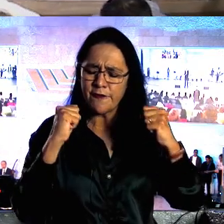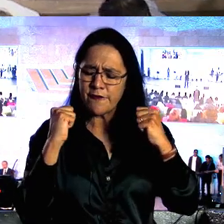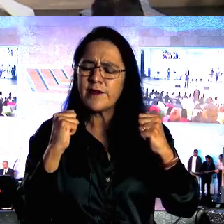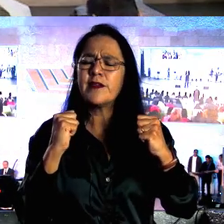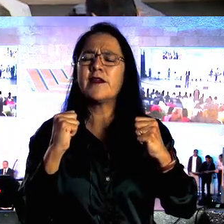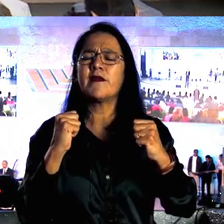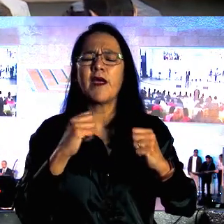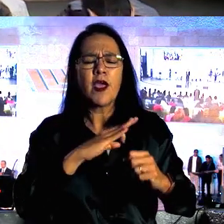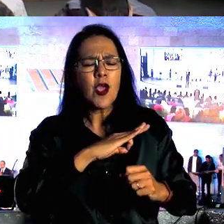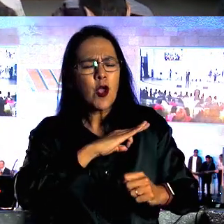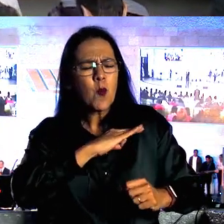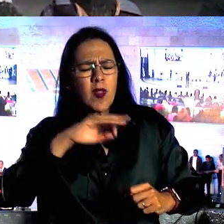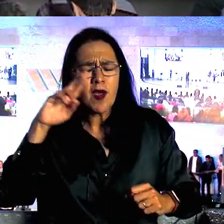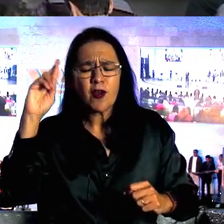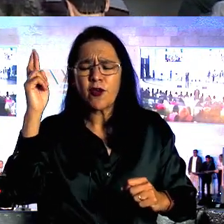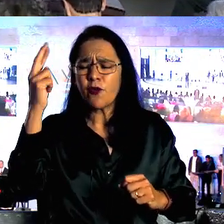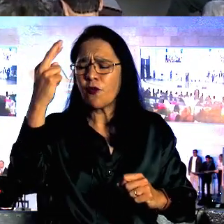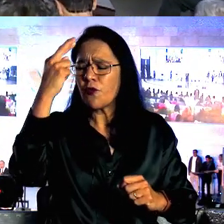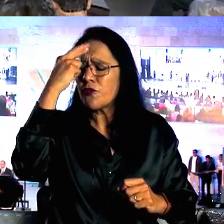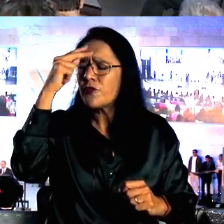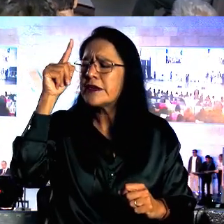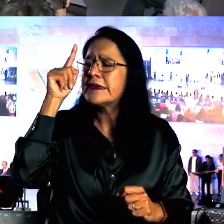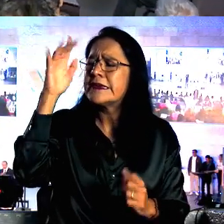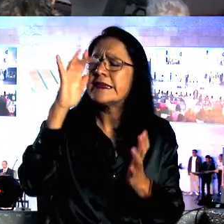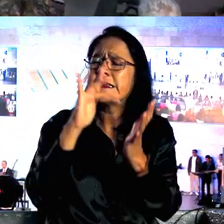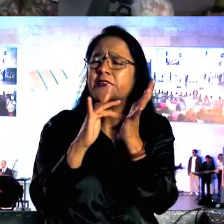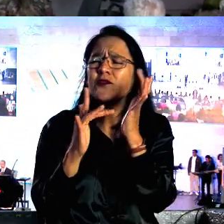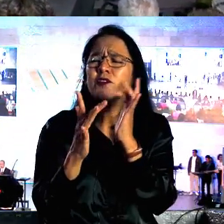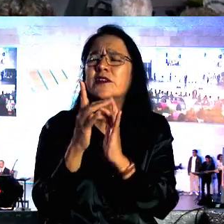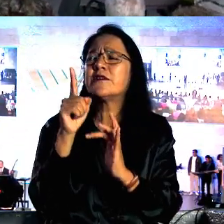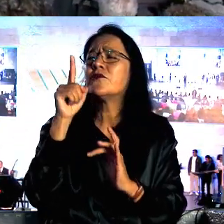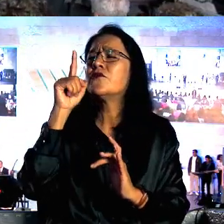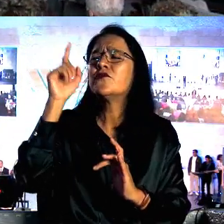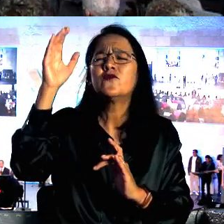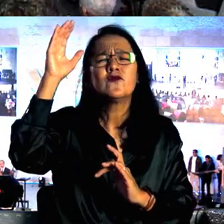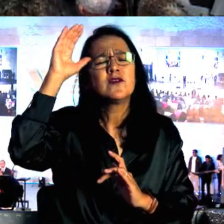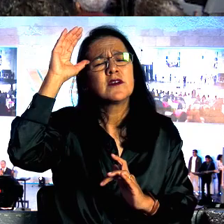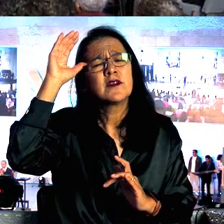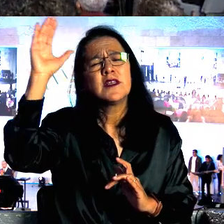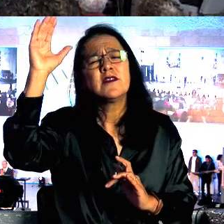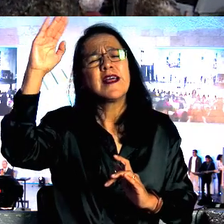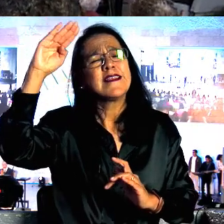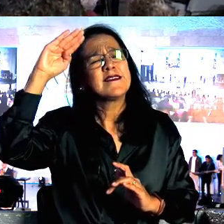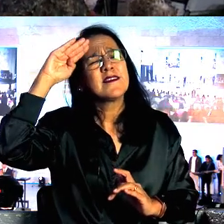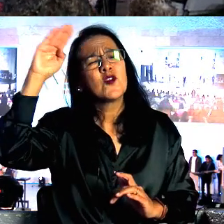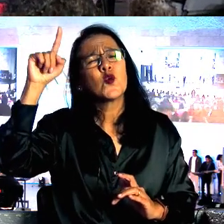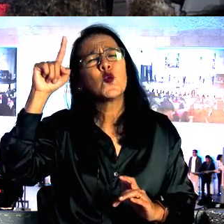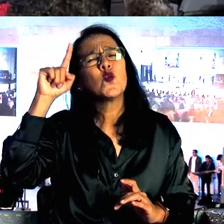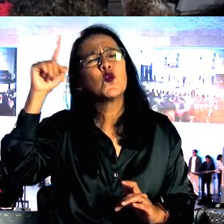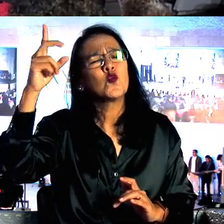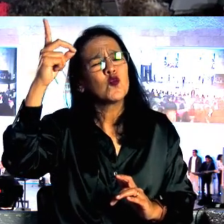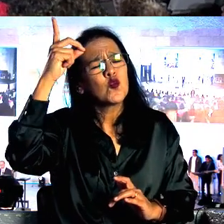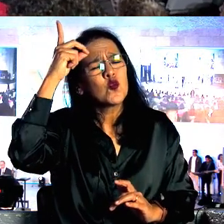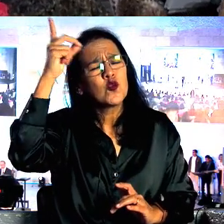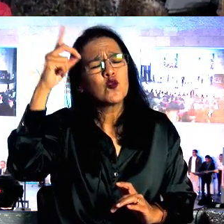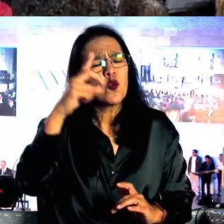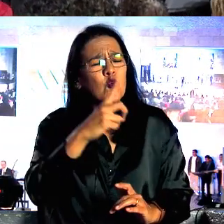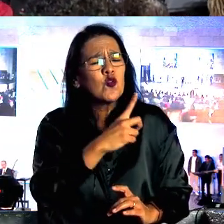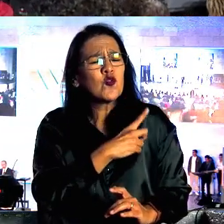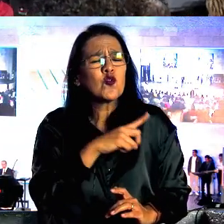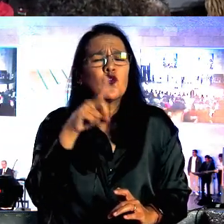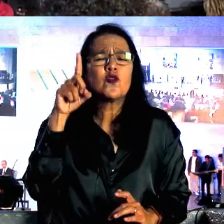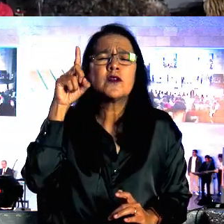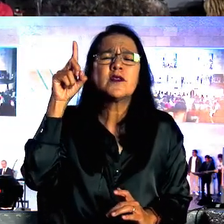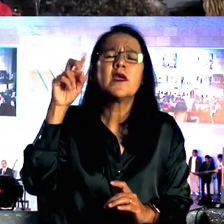y pueda reconocer Jesucristo es el Señor tú eres Dios y sólo y sólo ti podemos recibir la lluvia